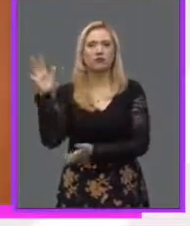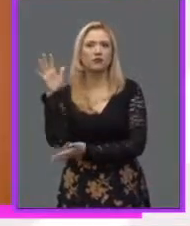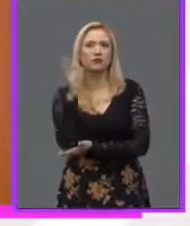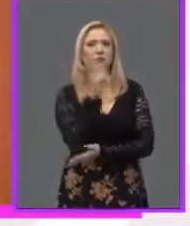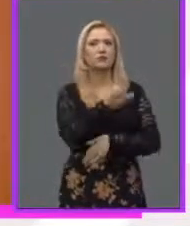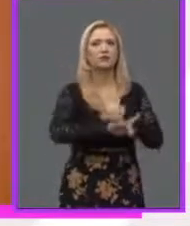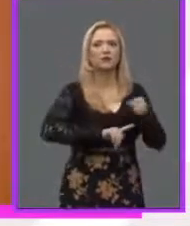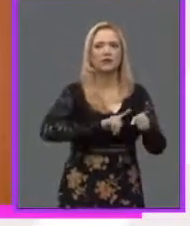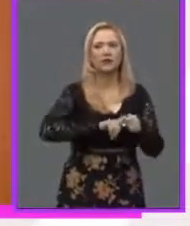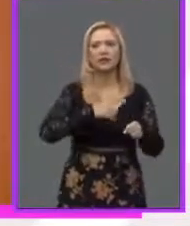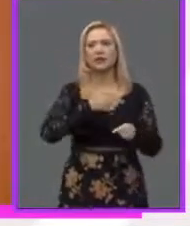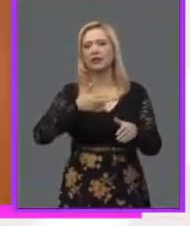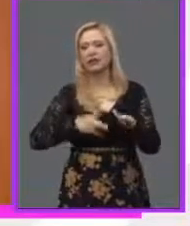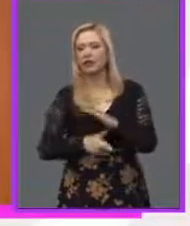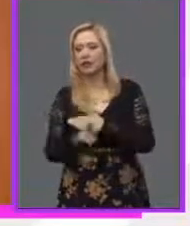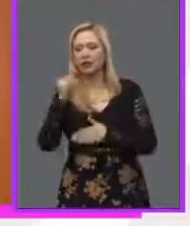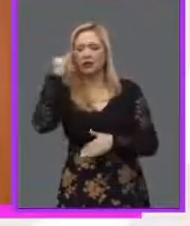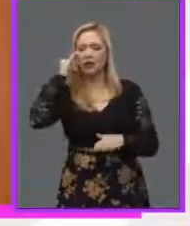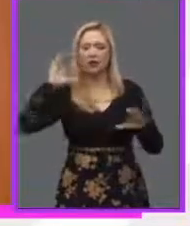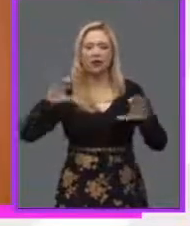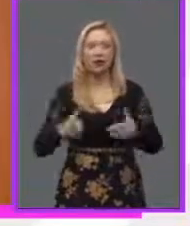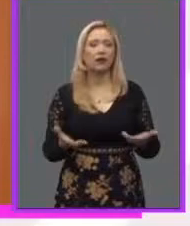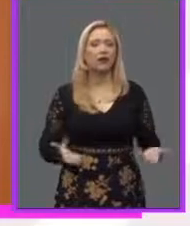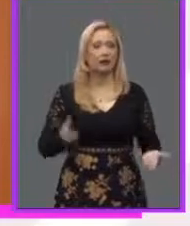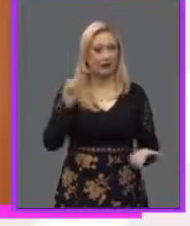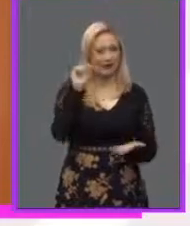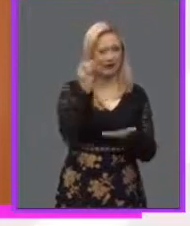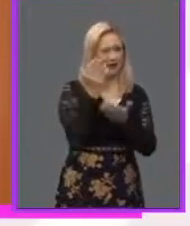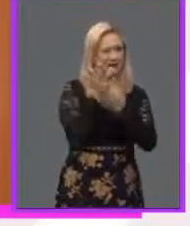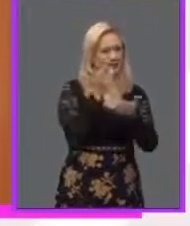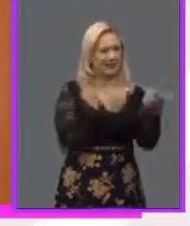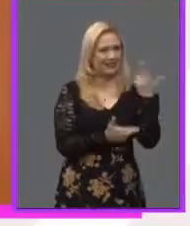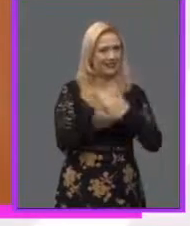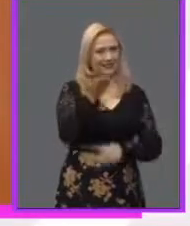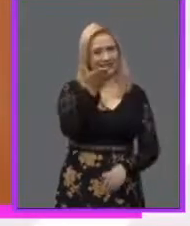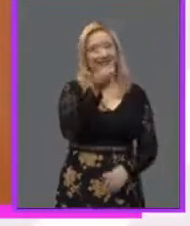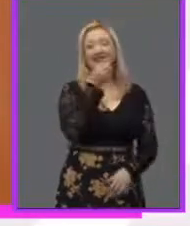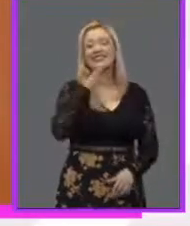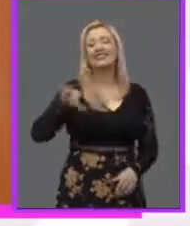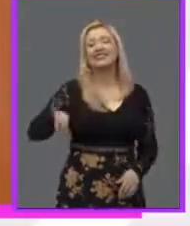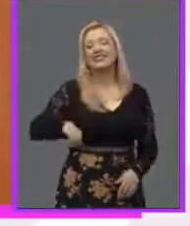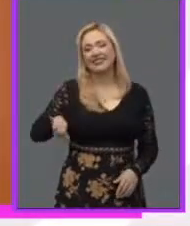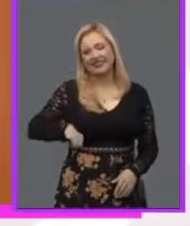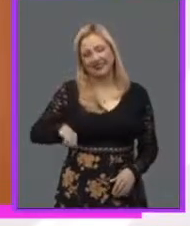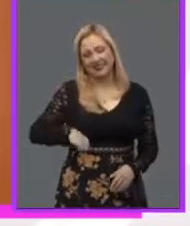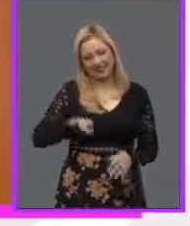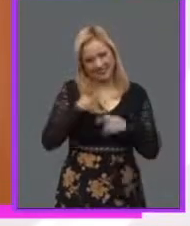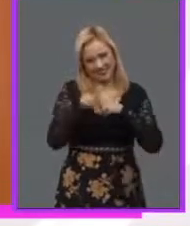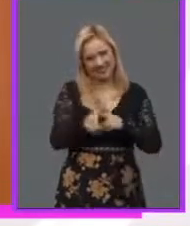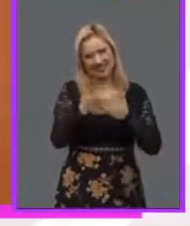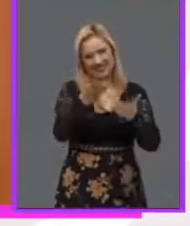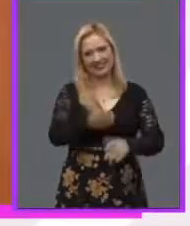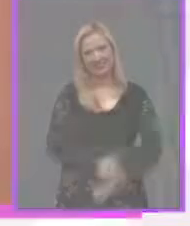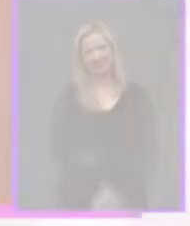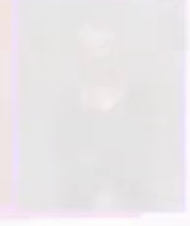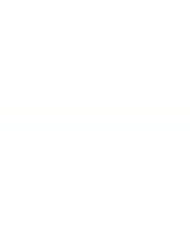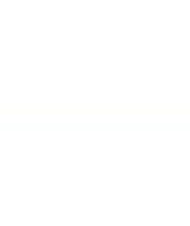desplazamiento de comunidades indígenas. No le cambien, estamos en Espacio Diverso. Está buenísimo el programa. Ahorita nos vemos.